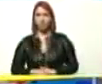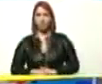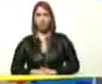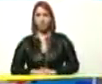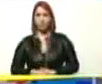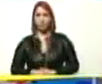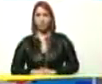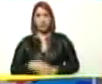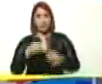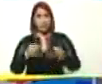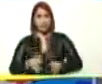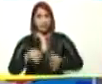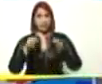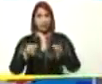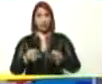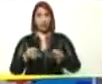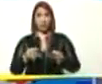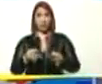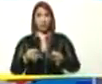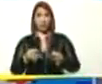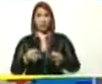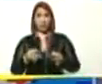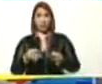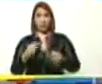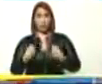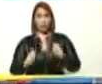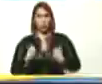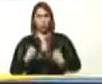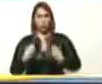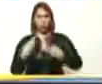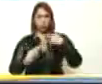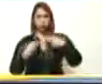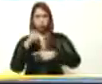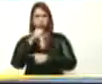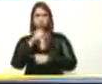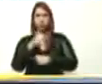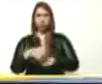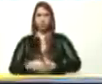siempre la preocupación de la revolución